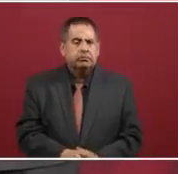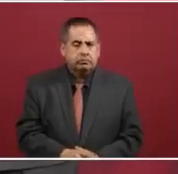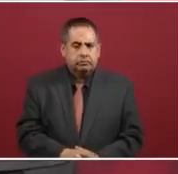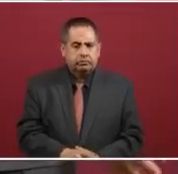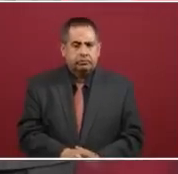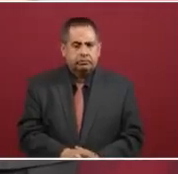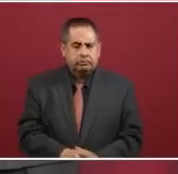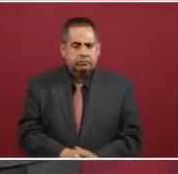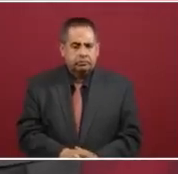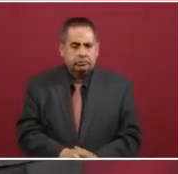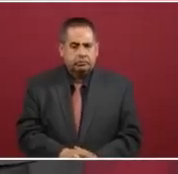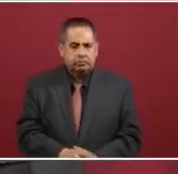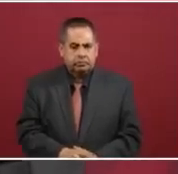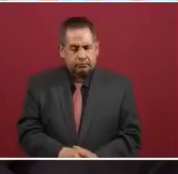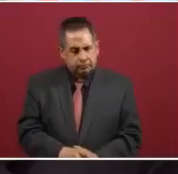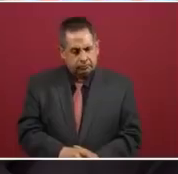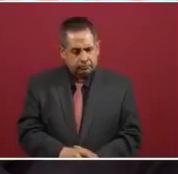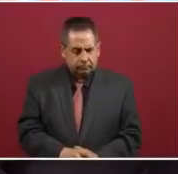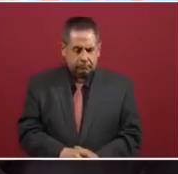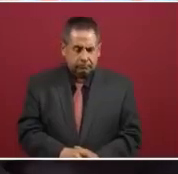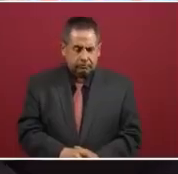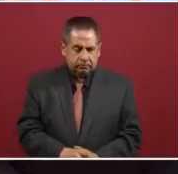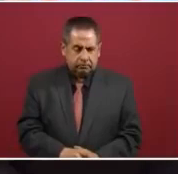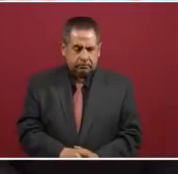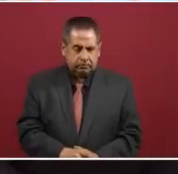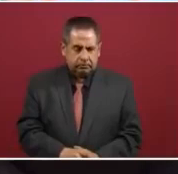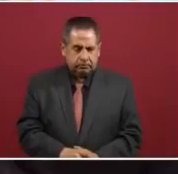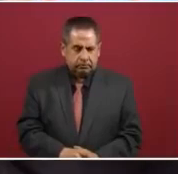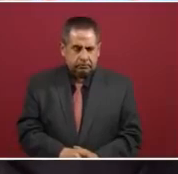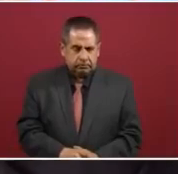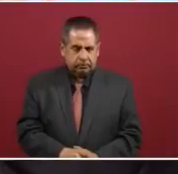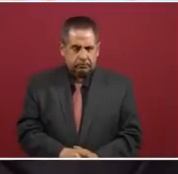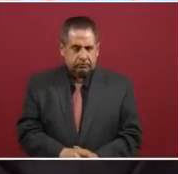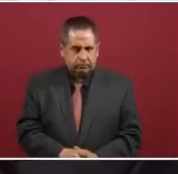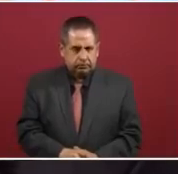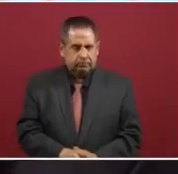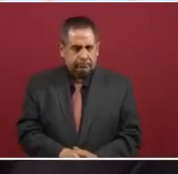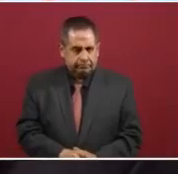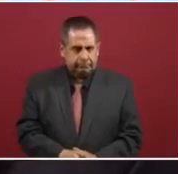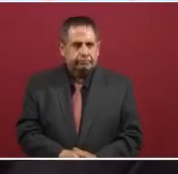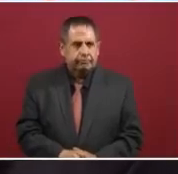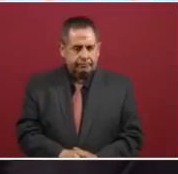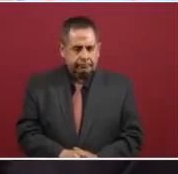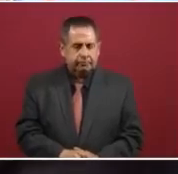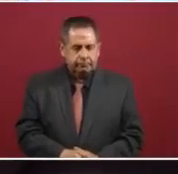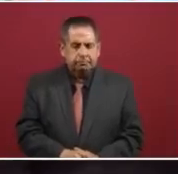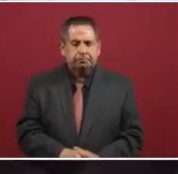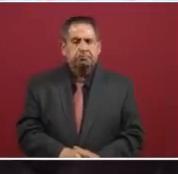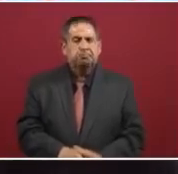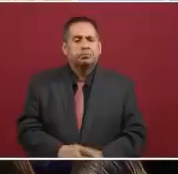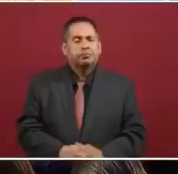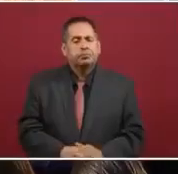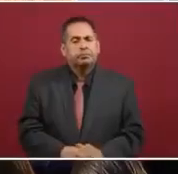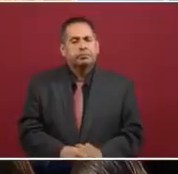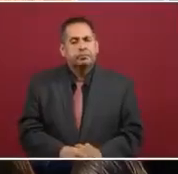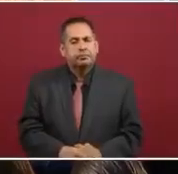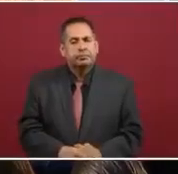community for the most important company and sector in Mexico.